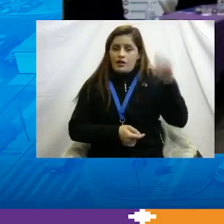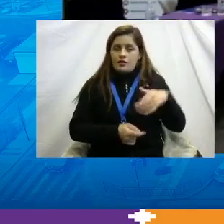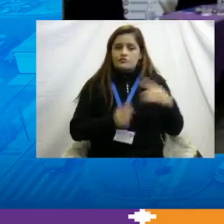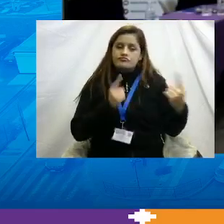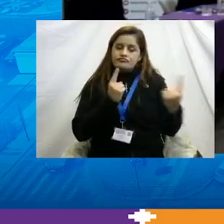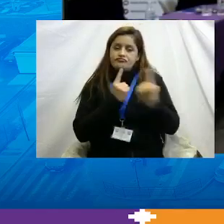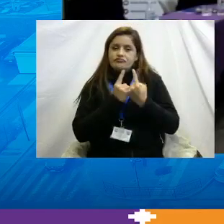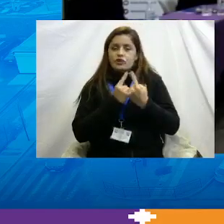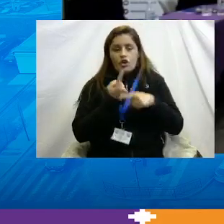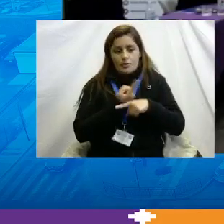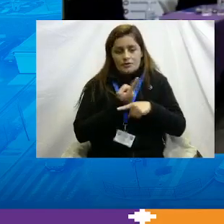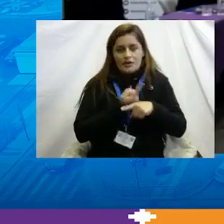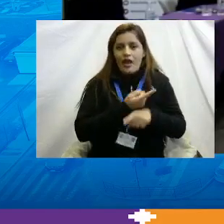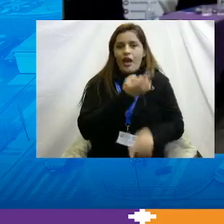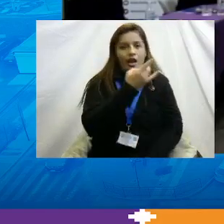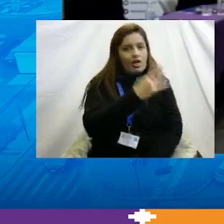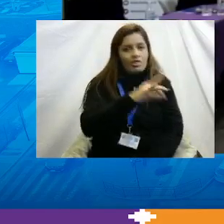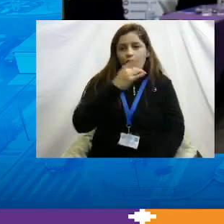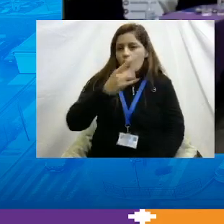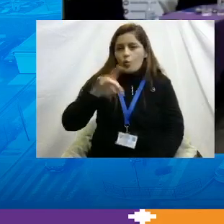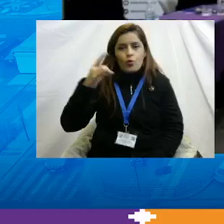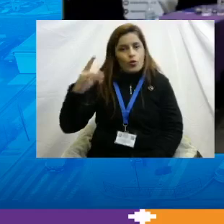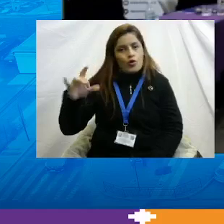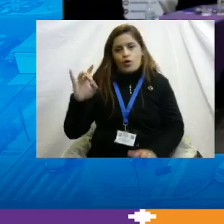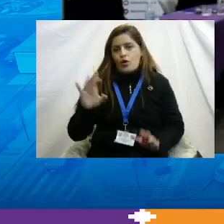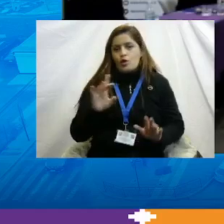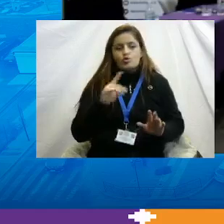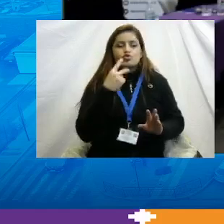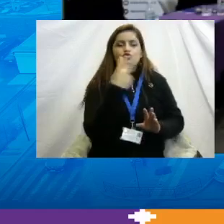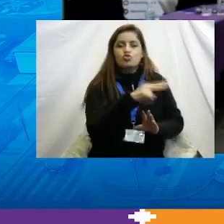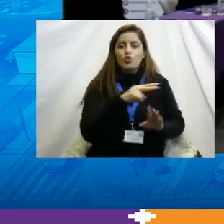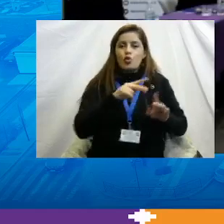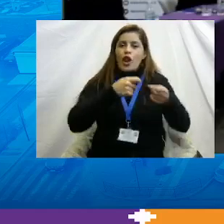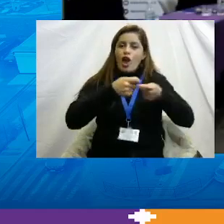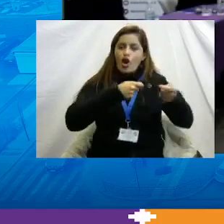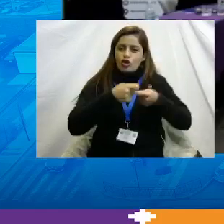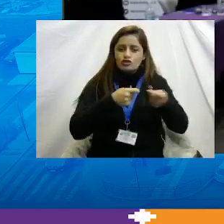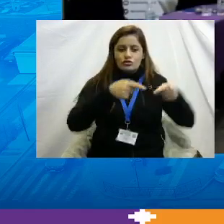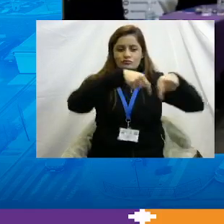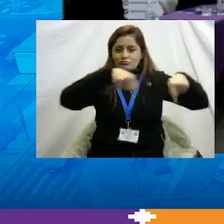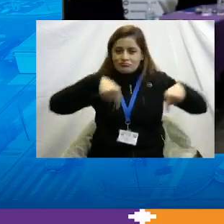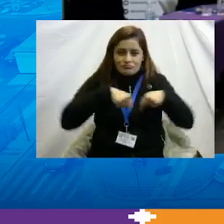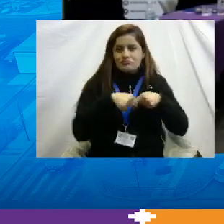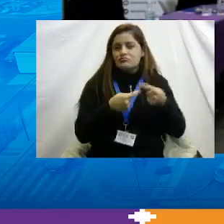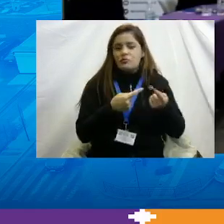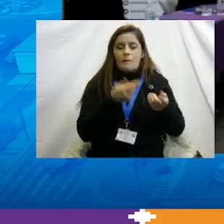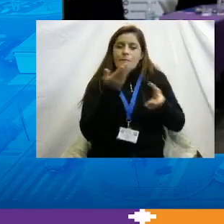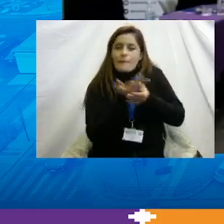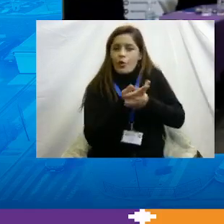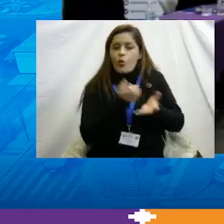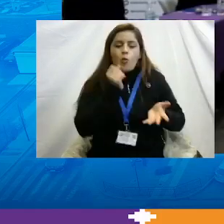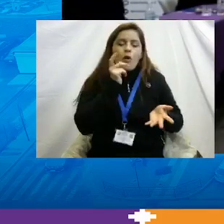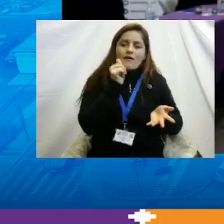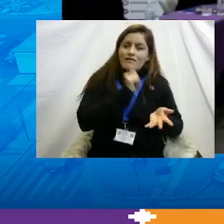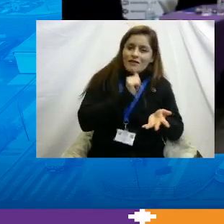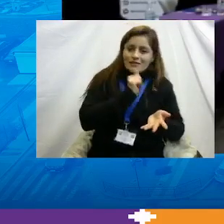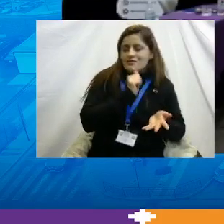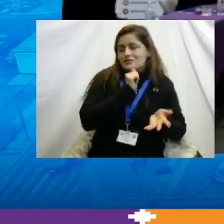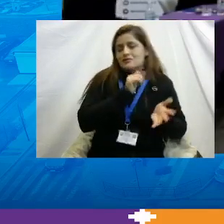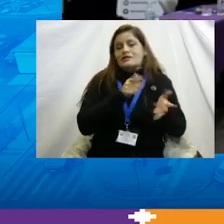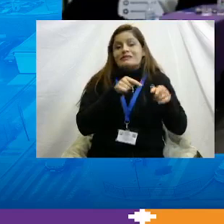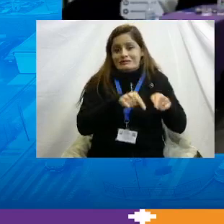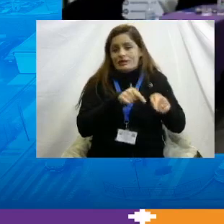en realidad, dimensionar cuánto serían las diferencias que tienen que lo hacen imposible hoy día